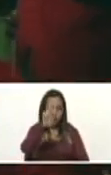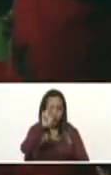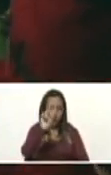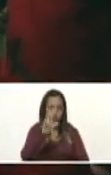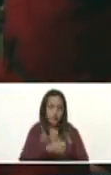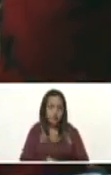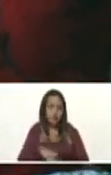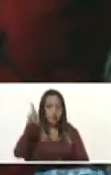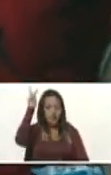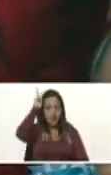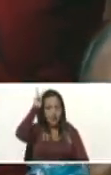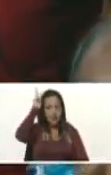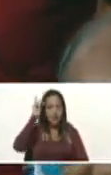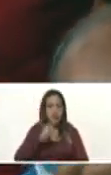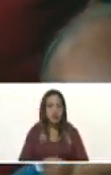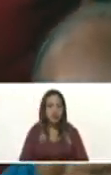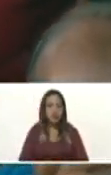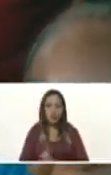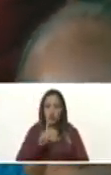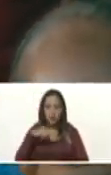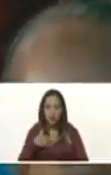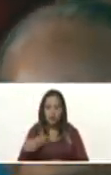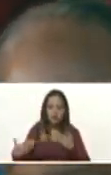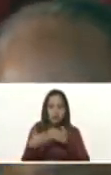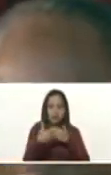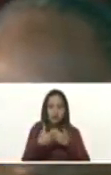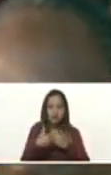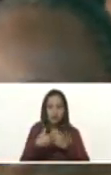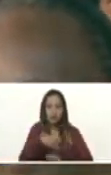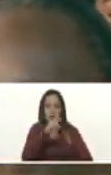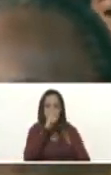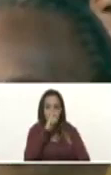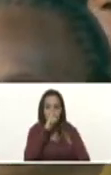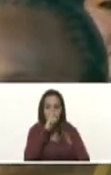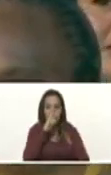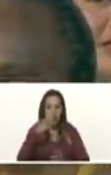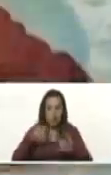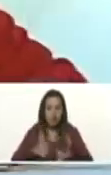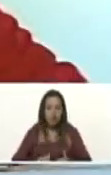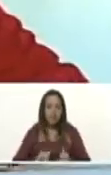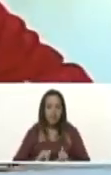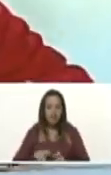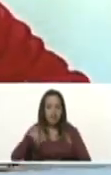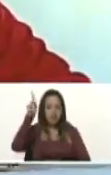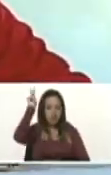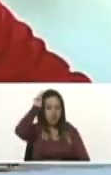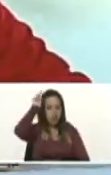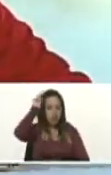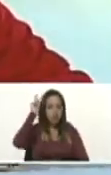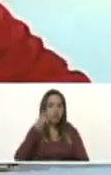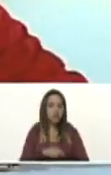Indio indestructible, maduro. Hijo de Guaycaipuro.